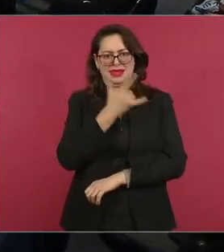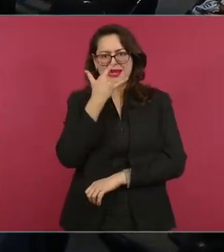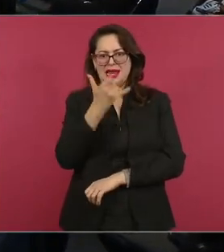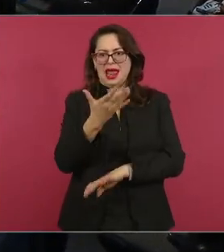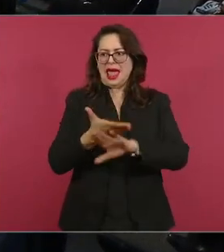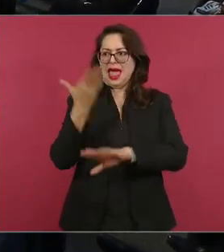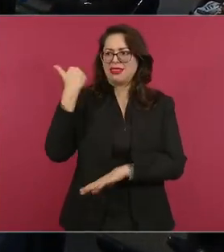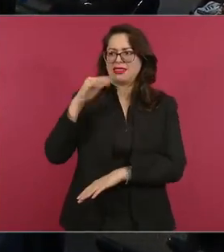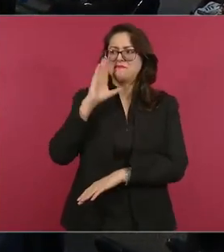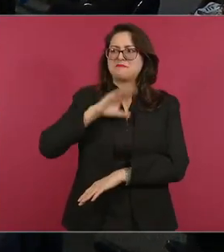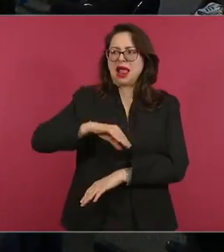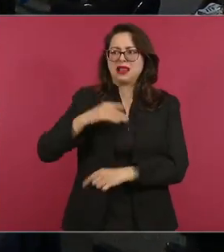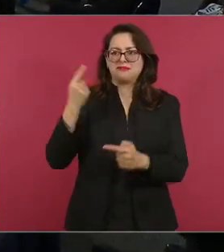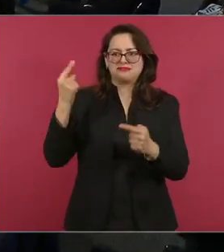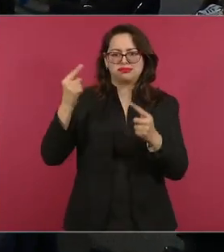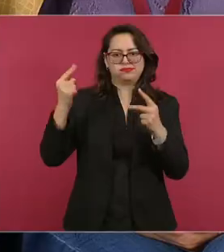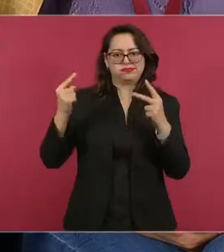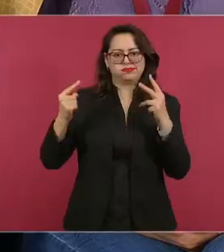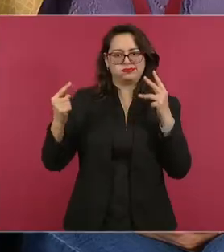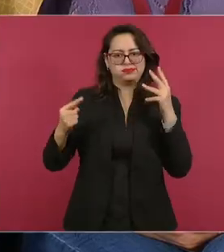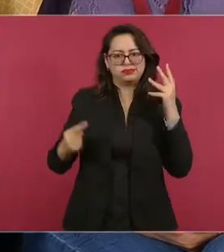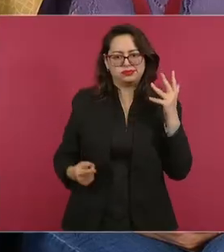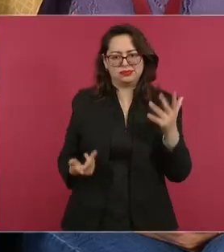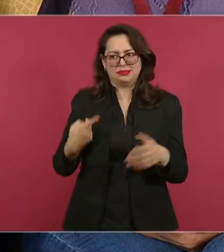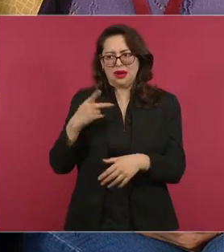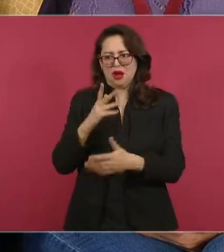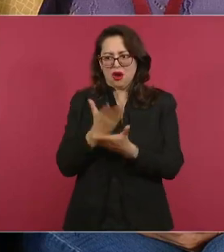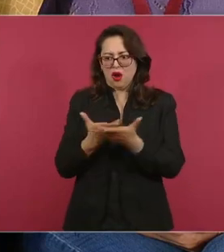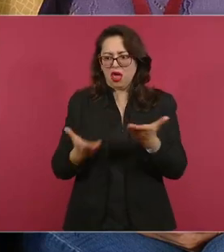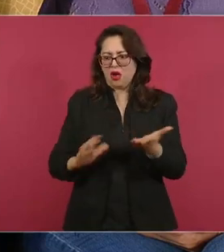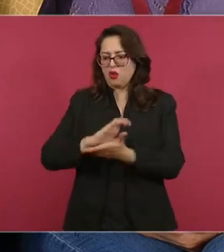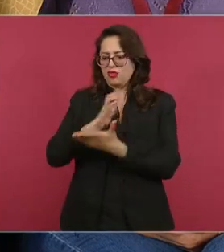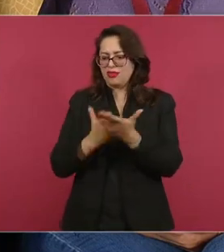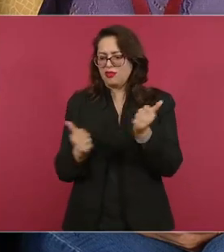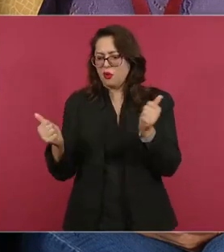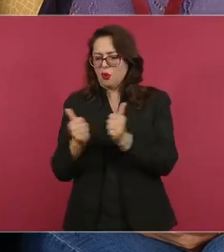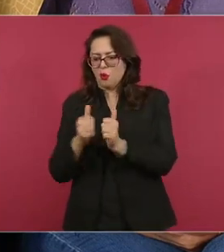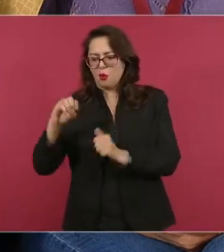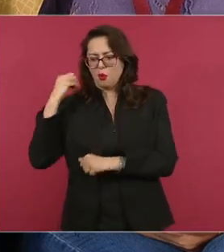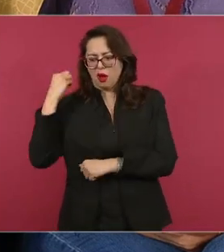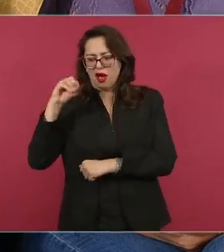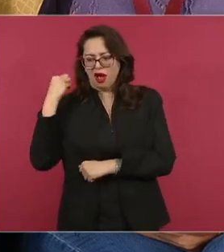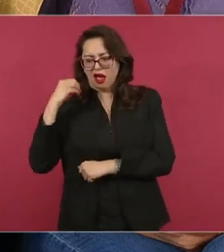gobiernos anteriores. Y además no solamente de Oaxaca, sino también esta…